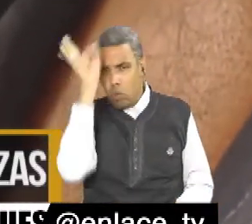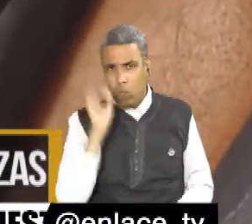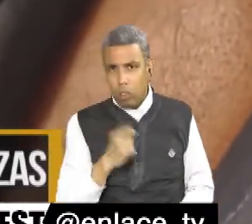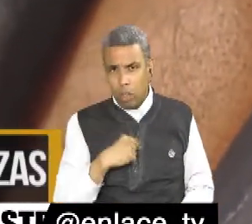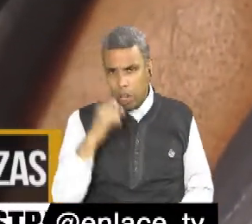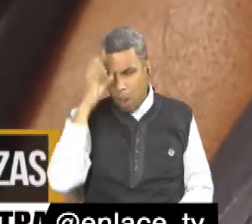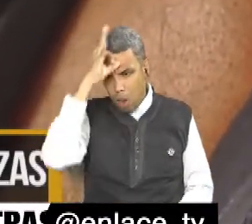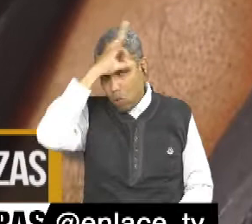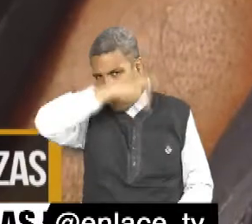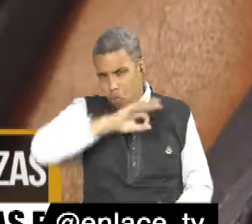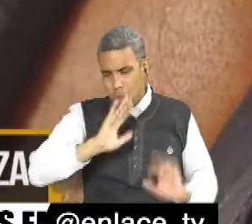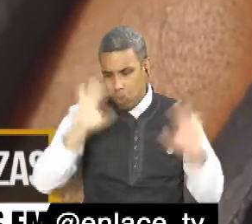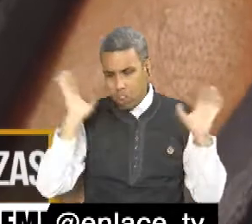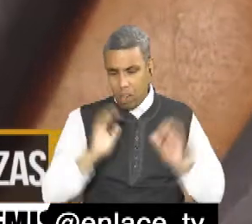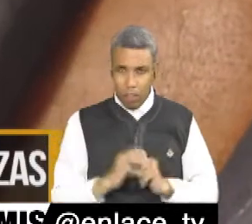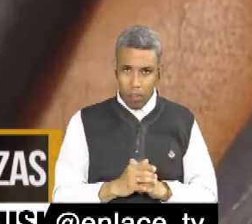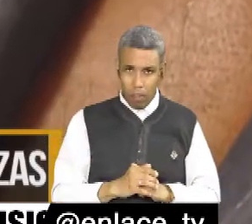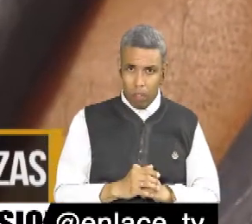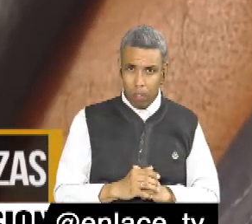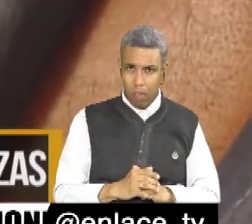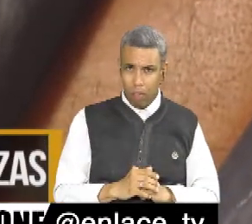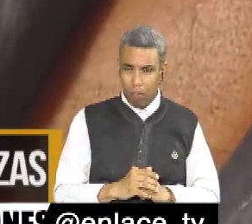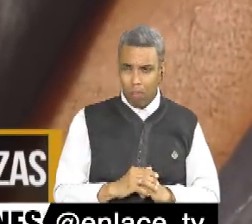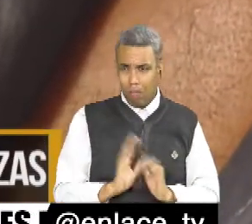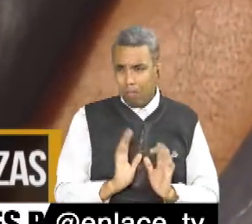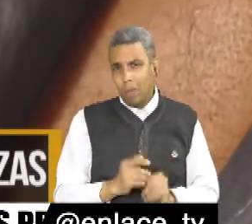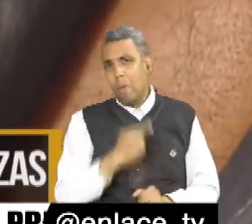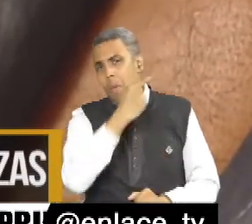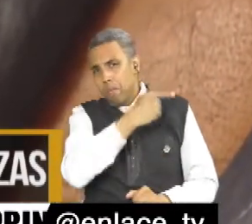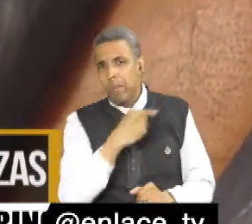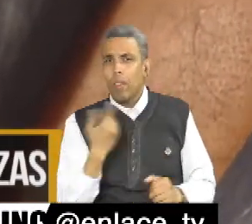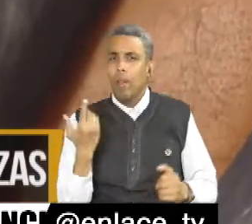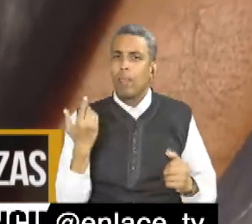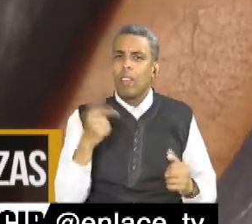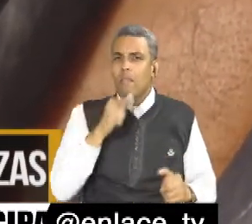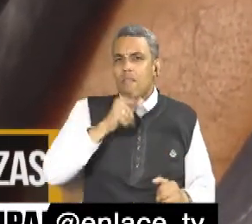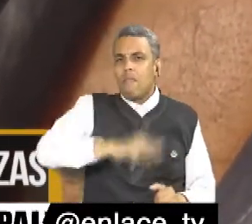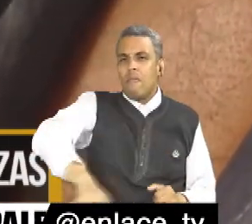Nunca. Porque uno de todas maneras vive por allá en el campo y